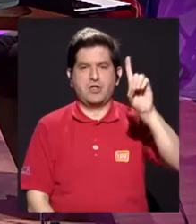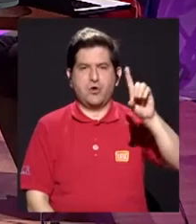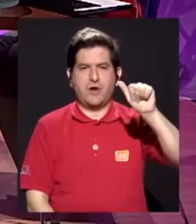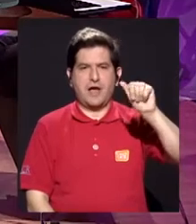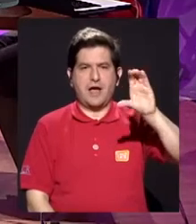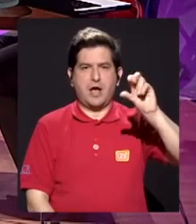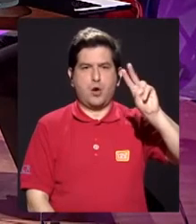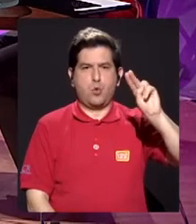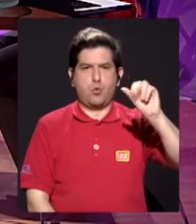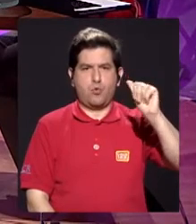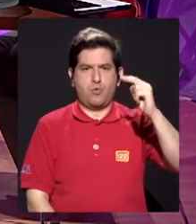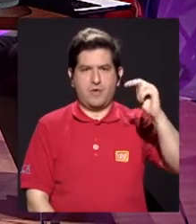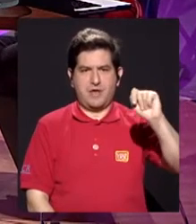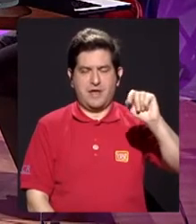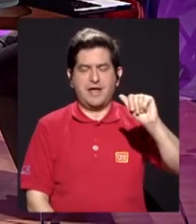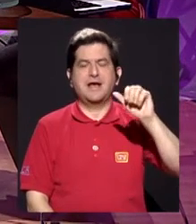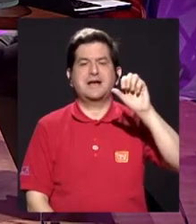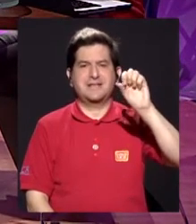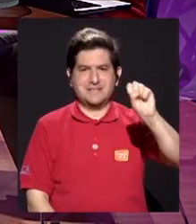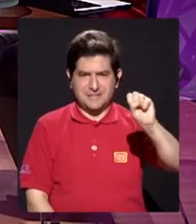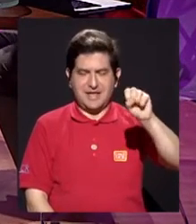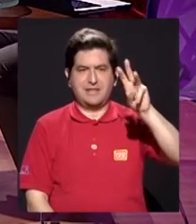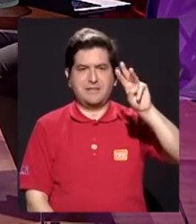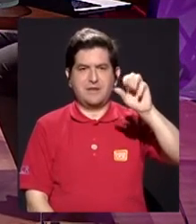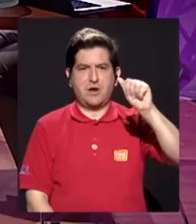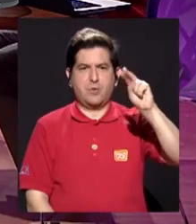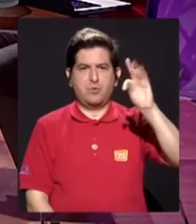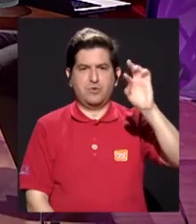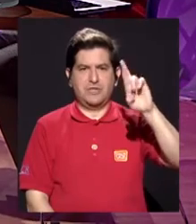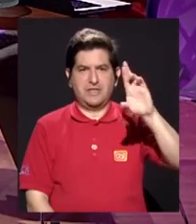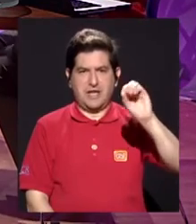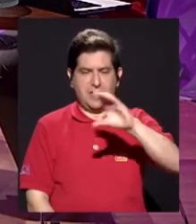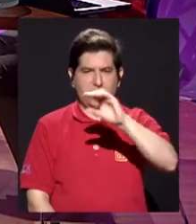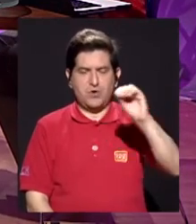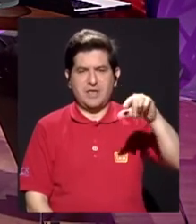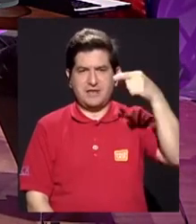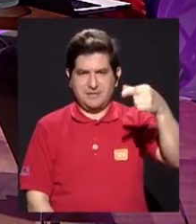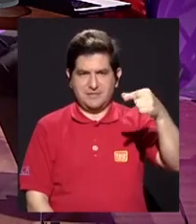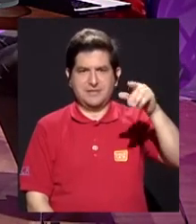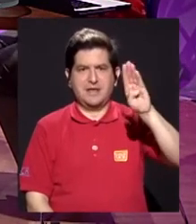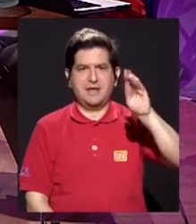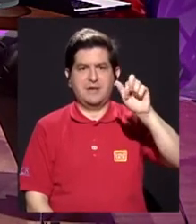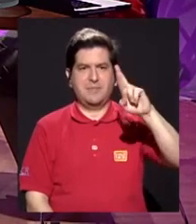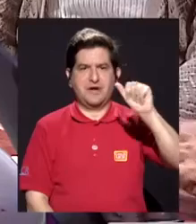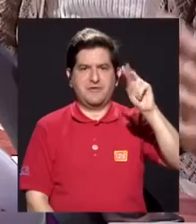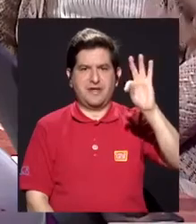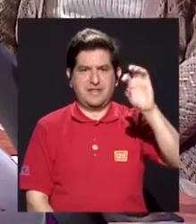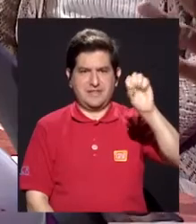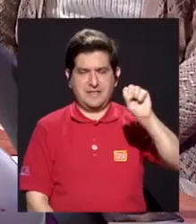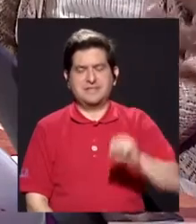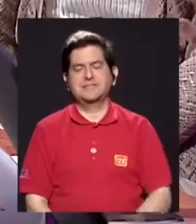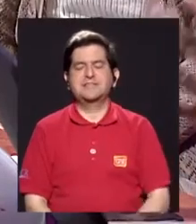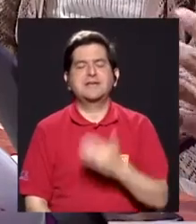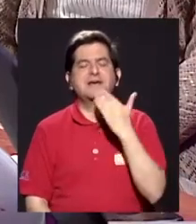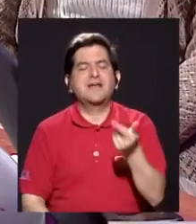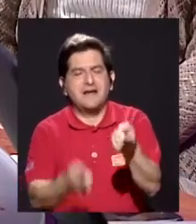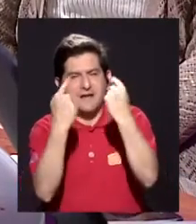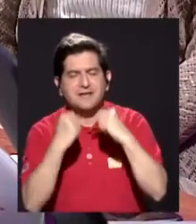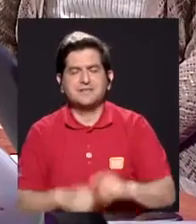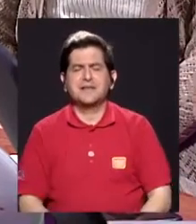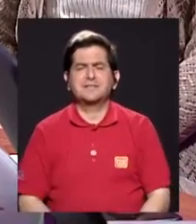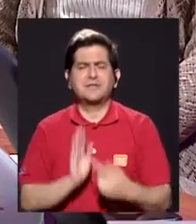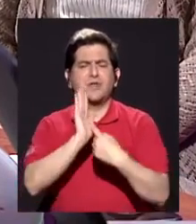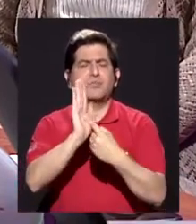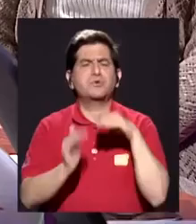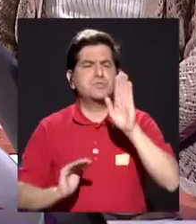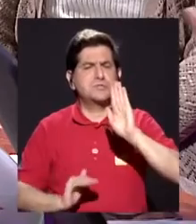Acuña, Sandra Montero y Giselle Barrantes. Bienvenidas las cuatro a Miradas Políticas y a enseñarnos, ¿verdad?, de las cosas que